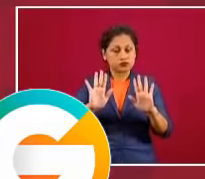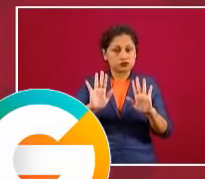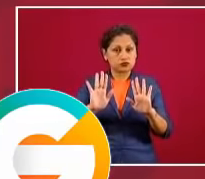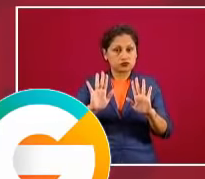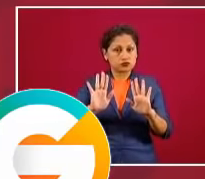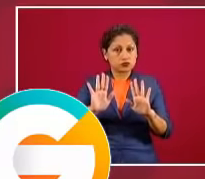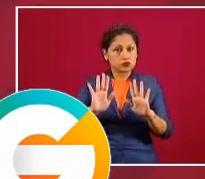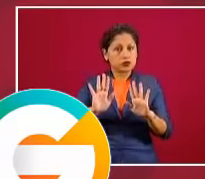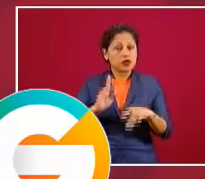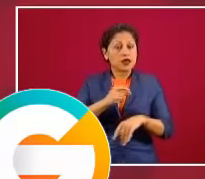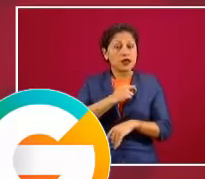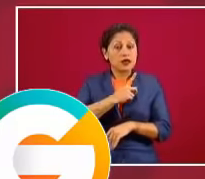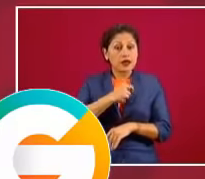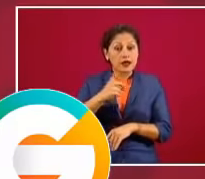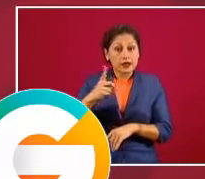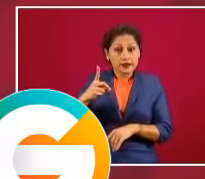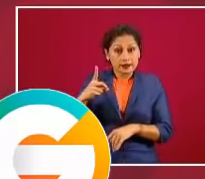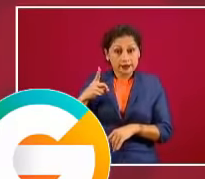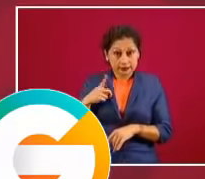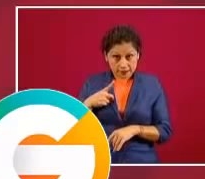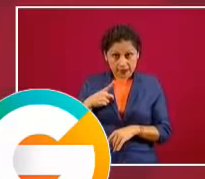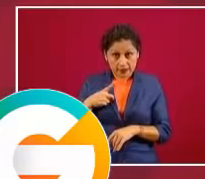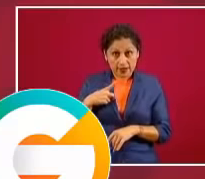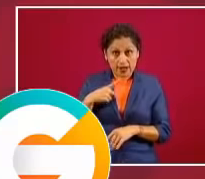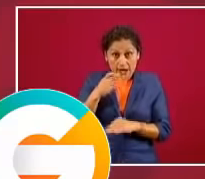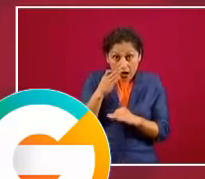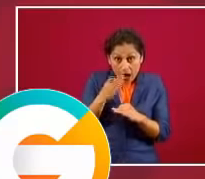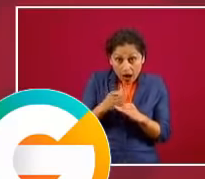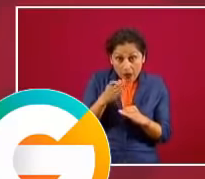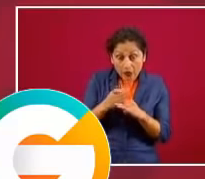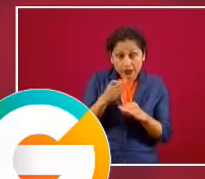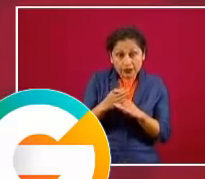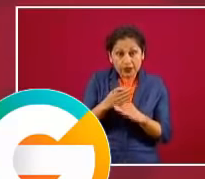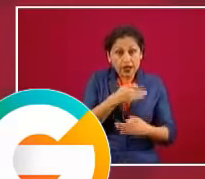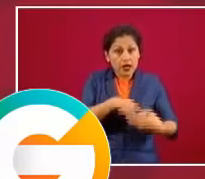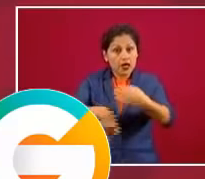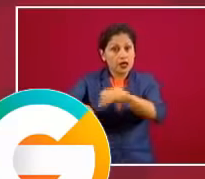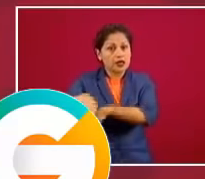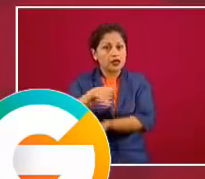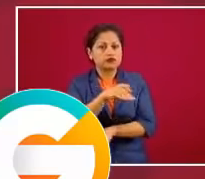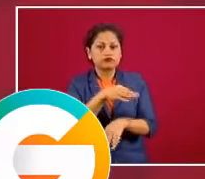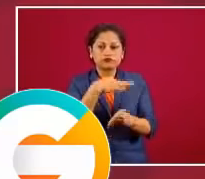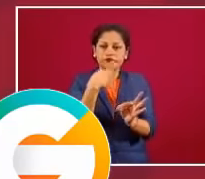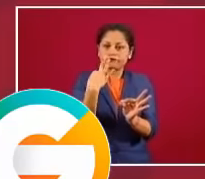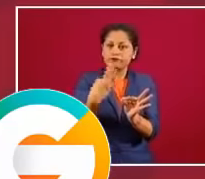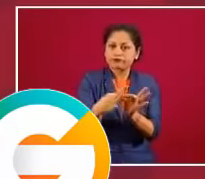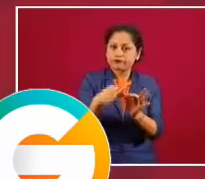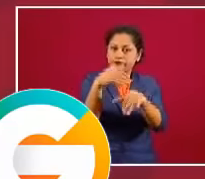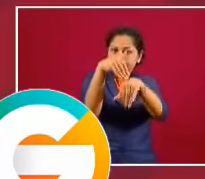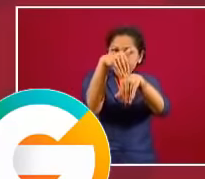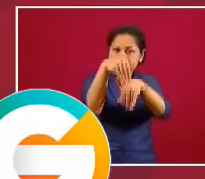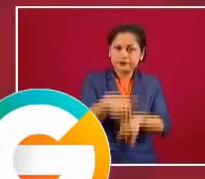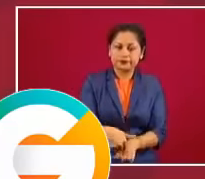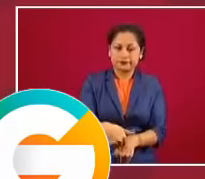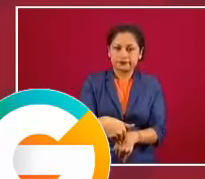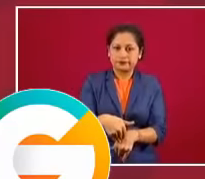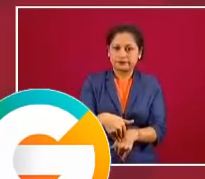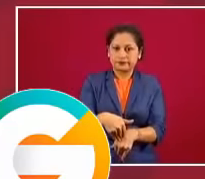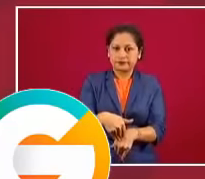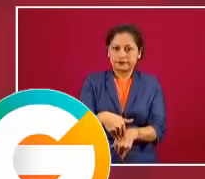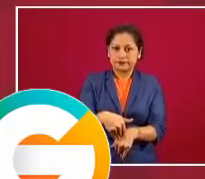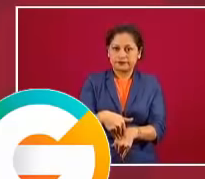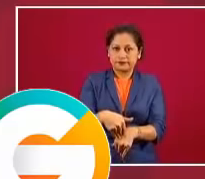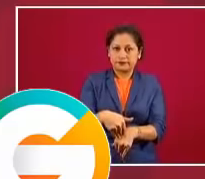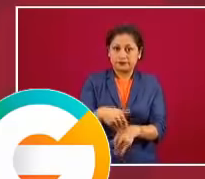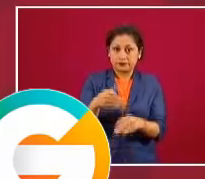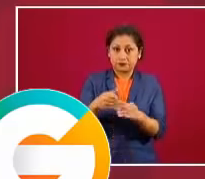si tenemos la disciplina, si mantenemos la disciplina que